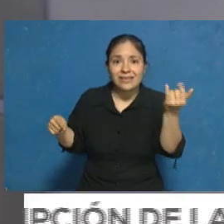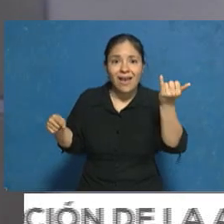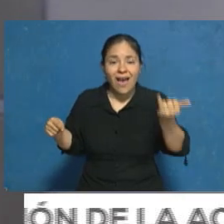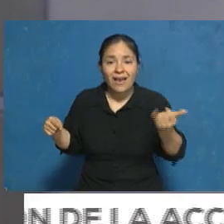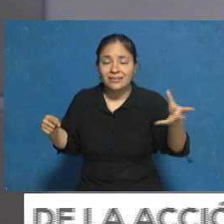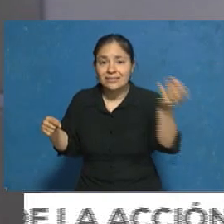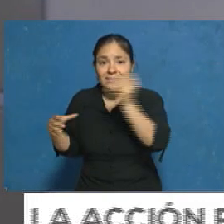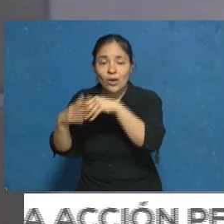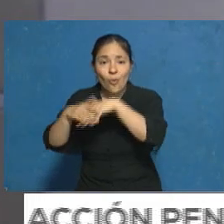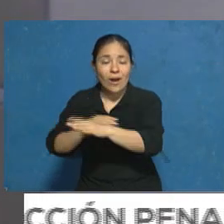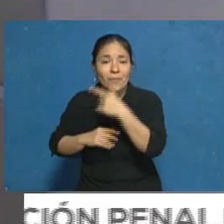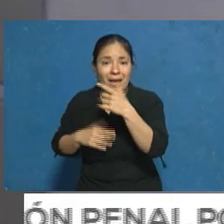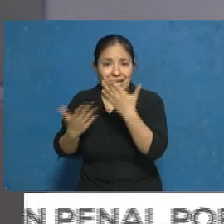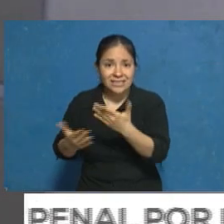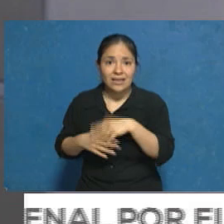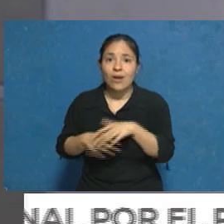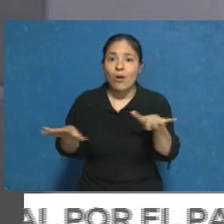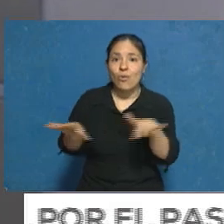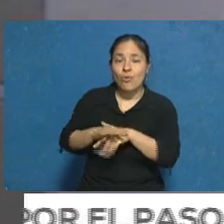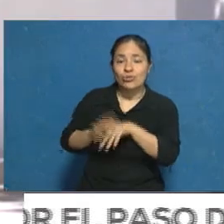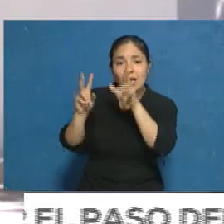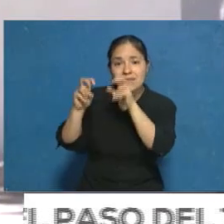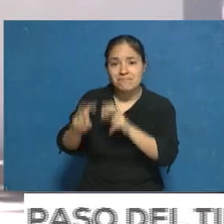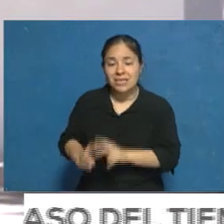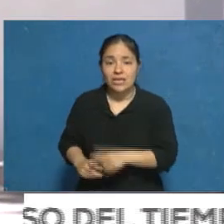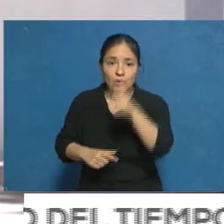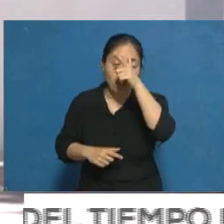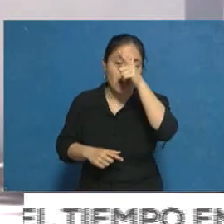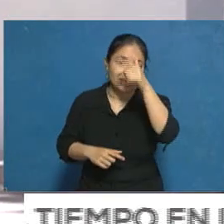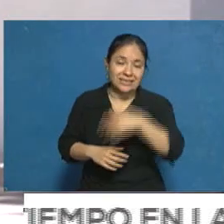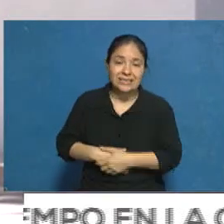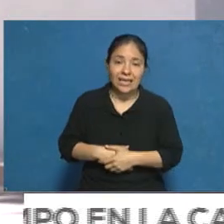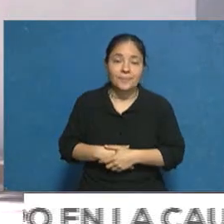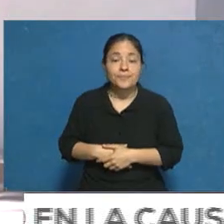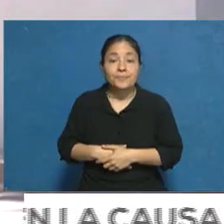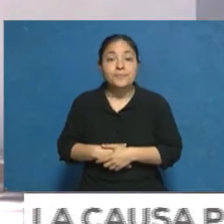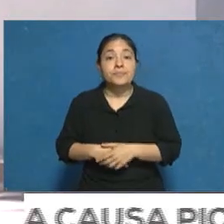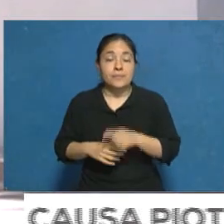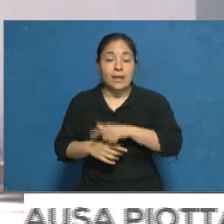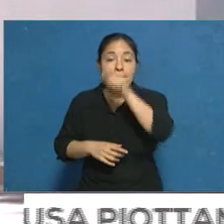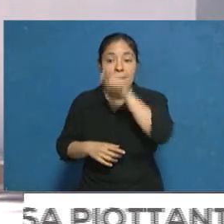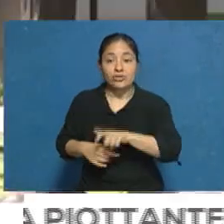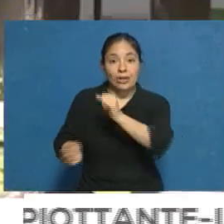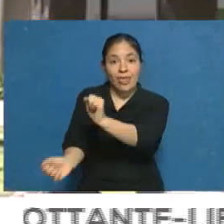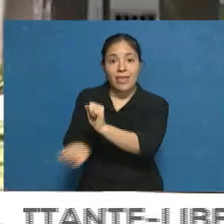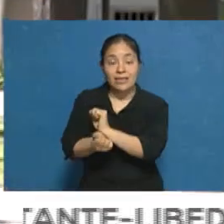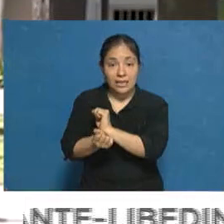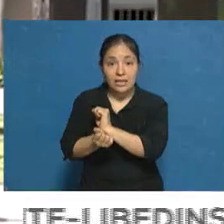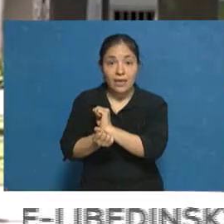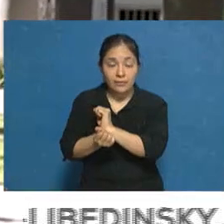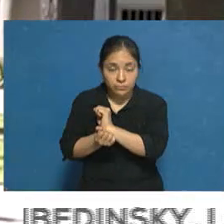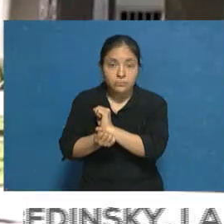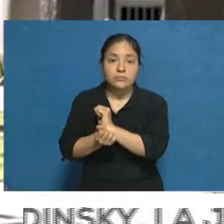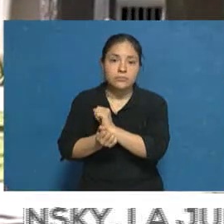era una de las dos líneas investigativas que tiene la policía hasta el momento esta persona está detenida ya